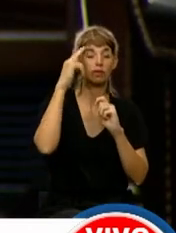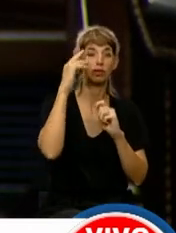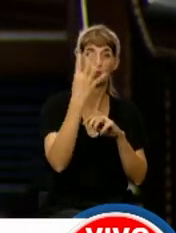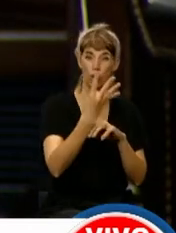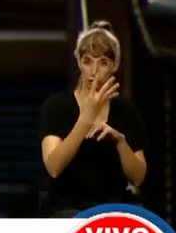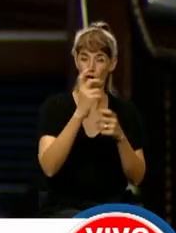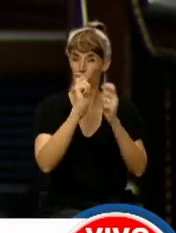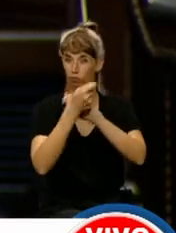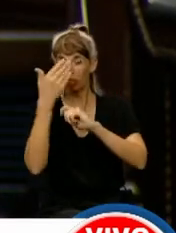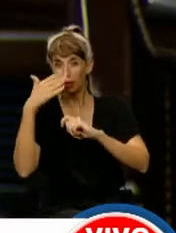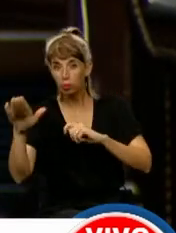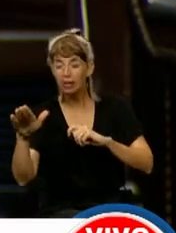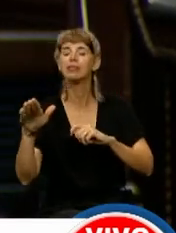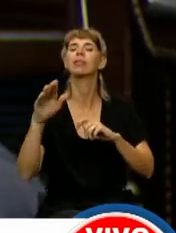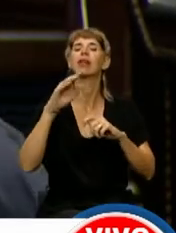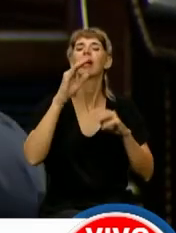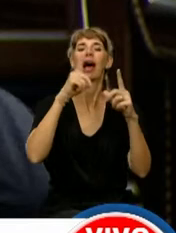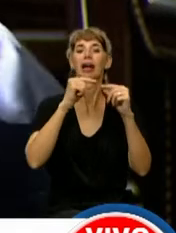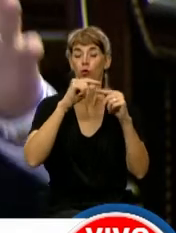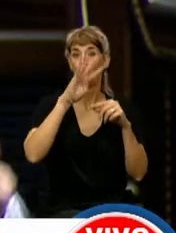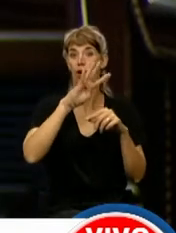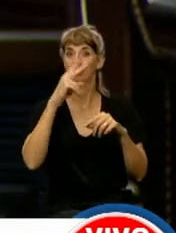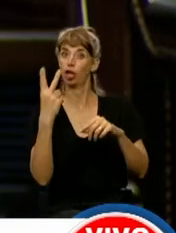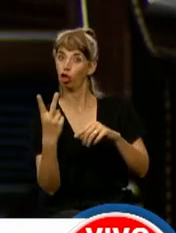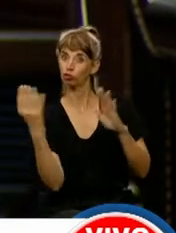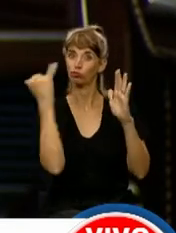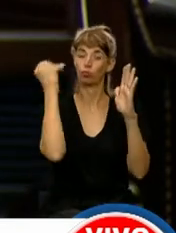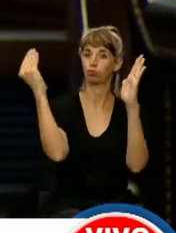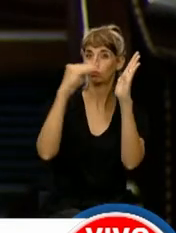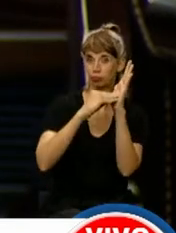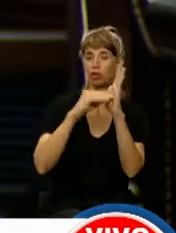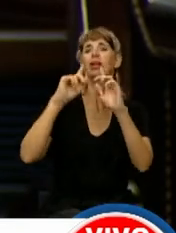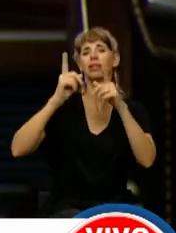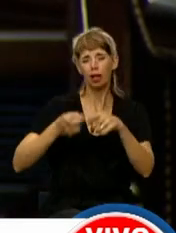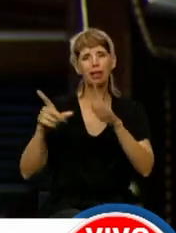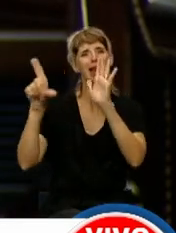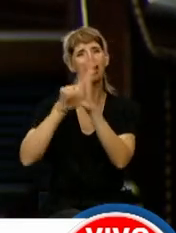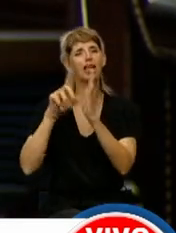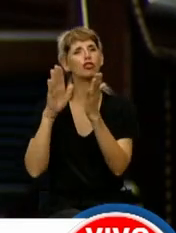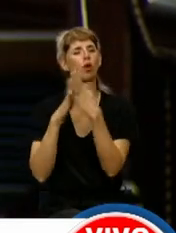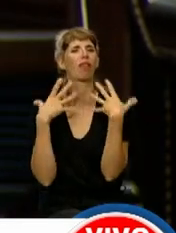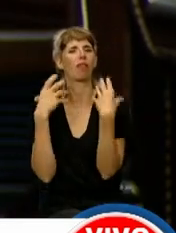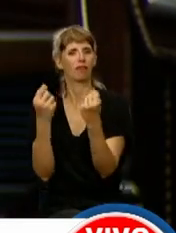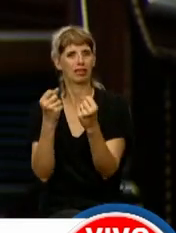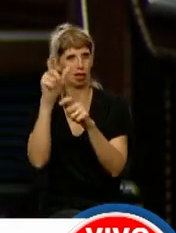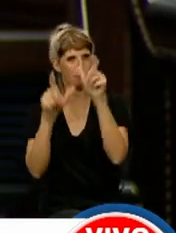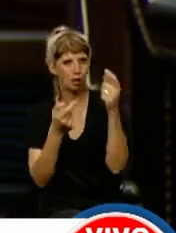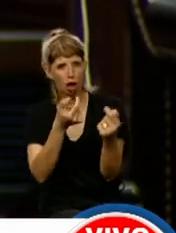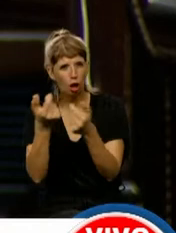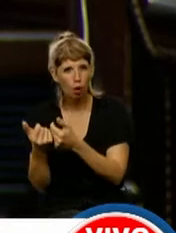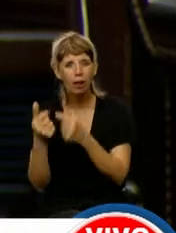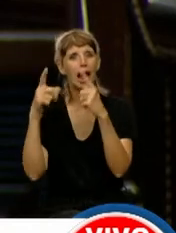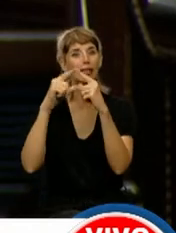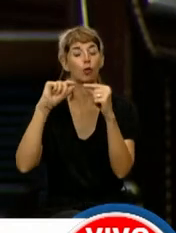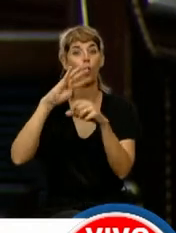en el artículo 42 y que también en nuestro ordenamiento lo tenemos en la ley de defensa del consumidor el artículo 4 en el